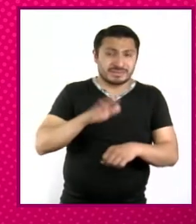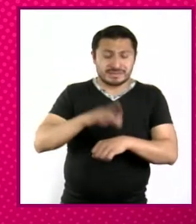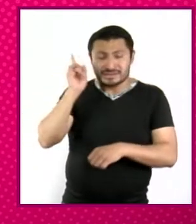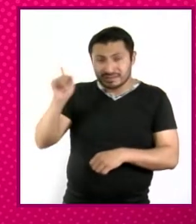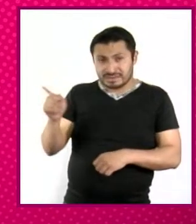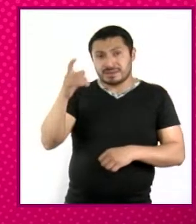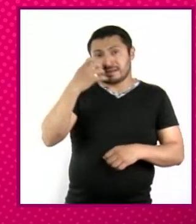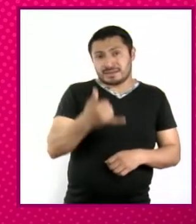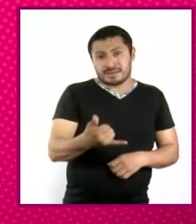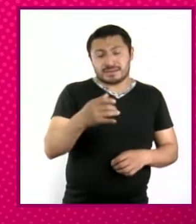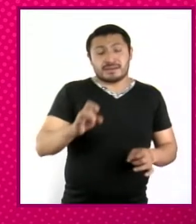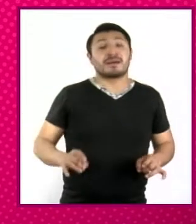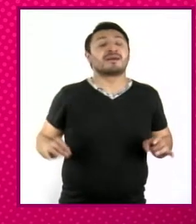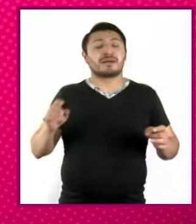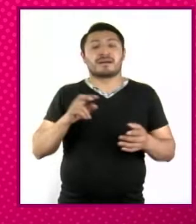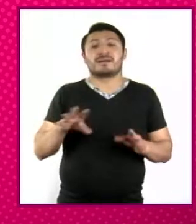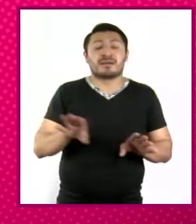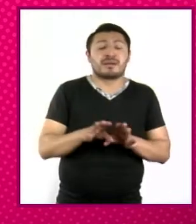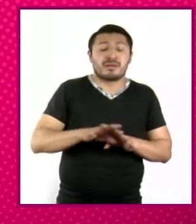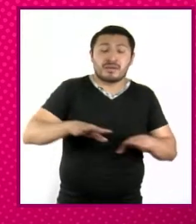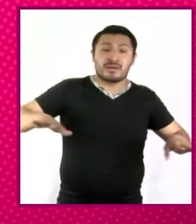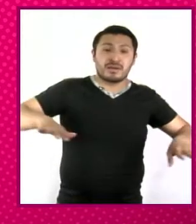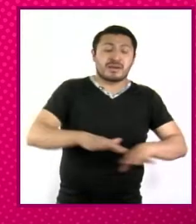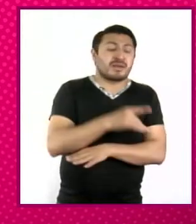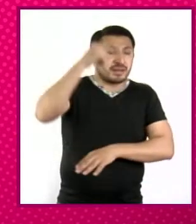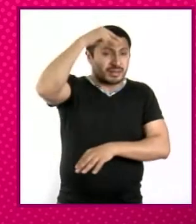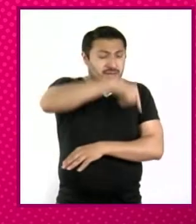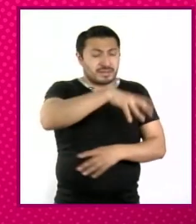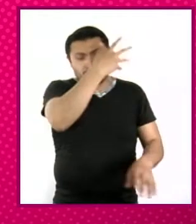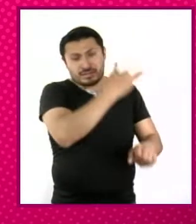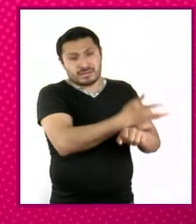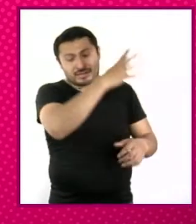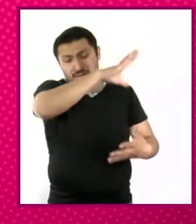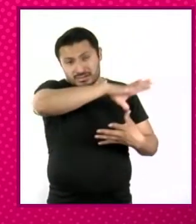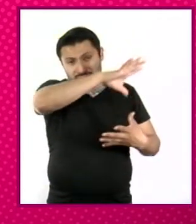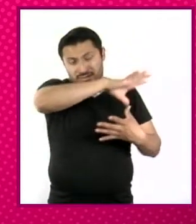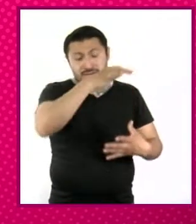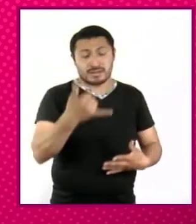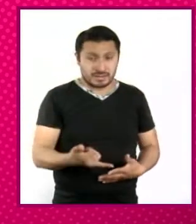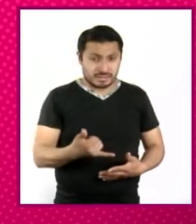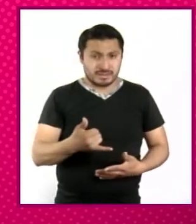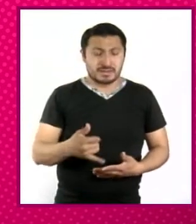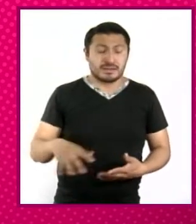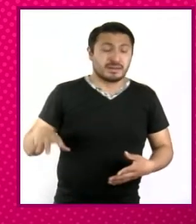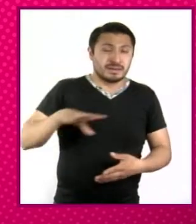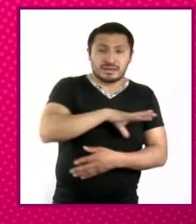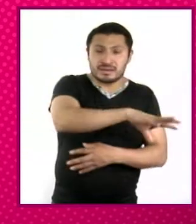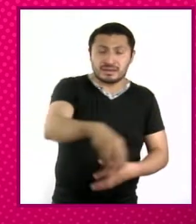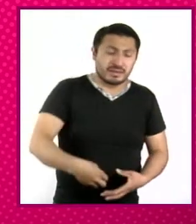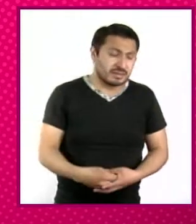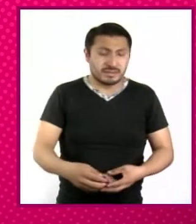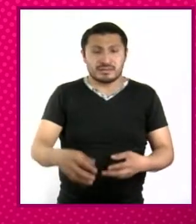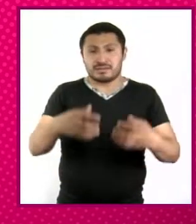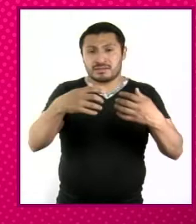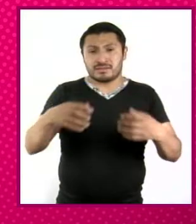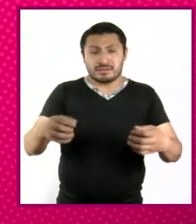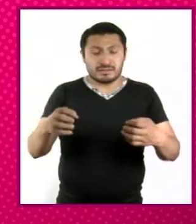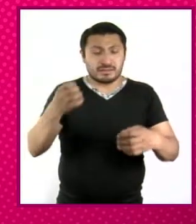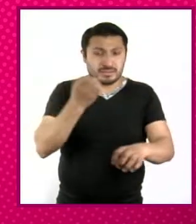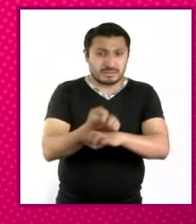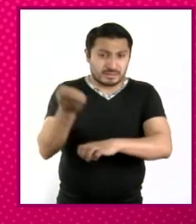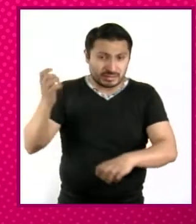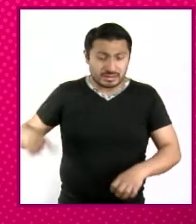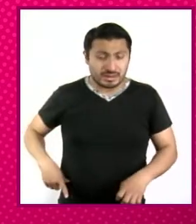de ahí viene el salto a América, y bueno, pues viene la consolidación de estos llamados estados nacionales.